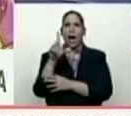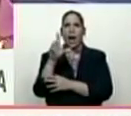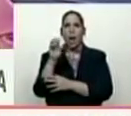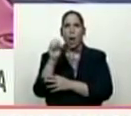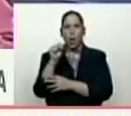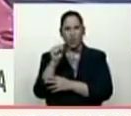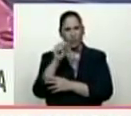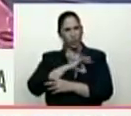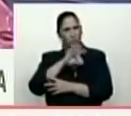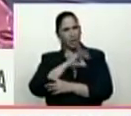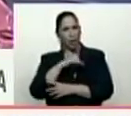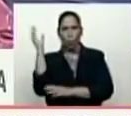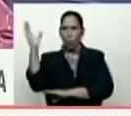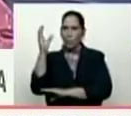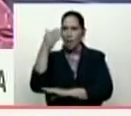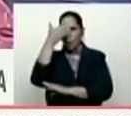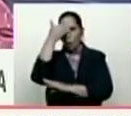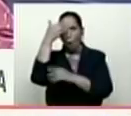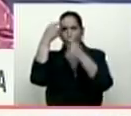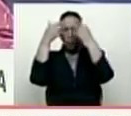colombiana se le olvida eso.